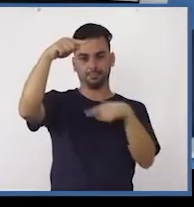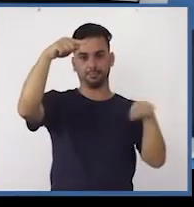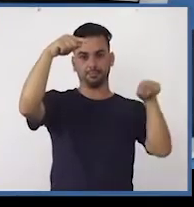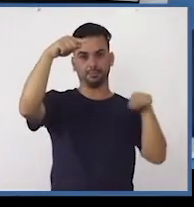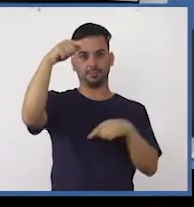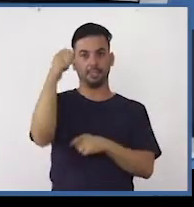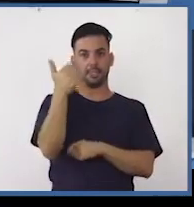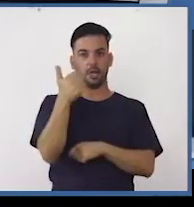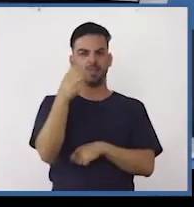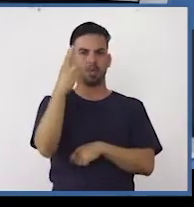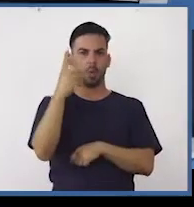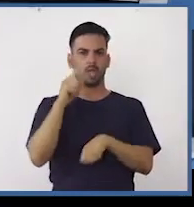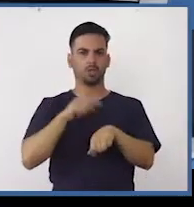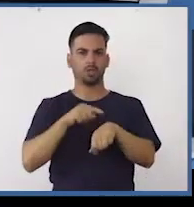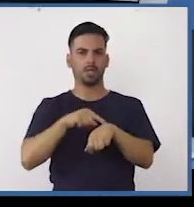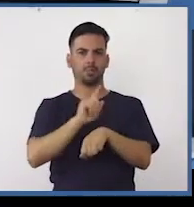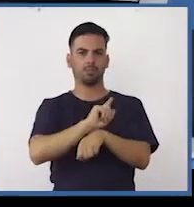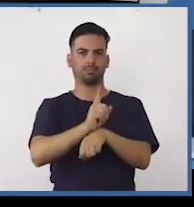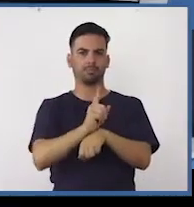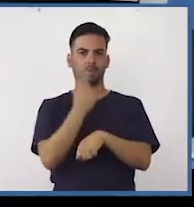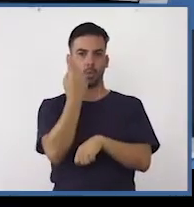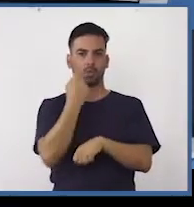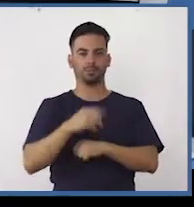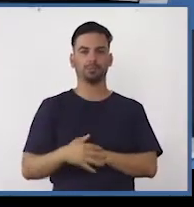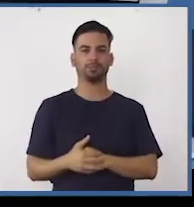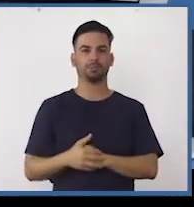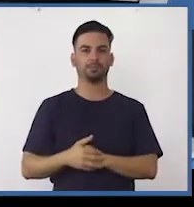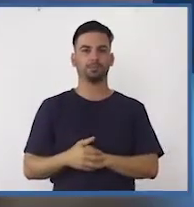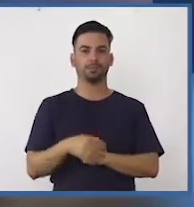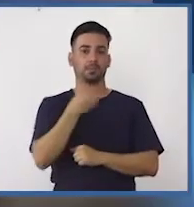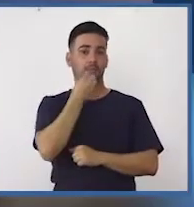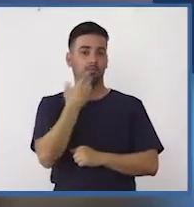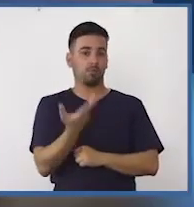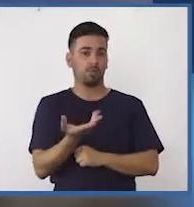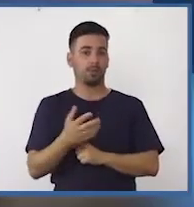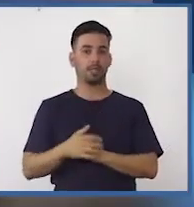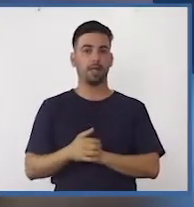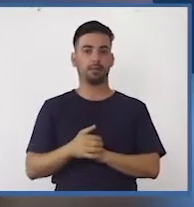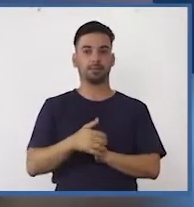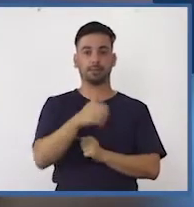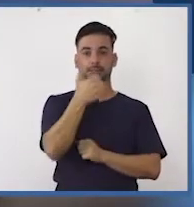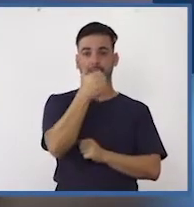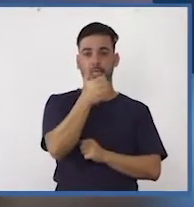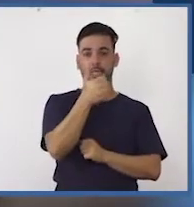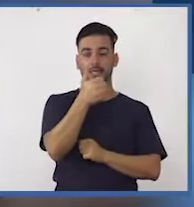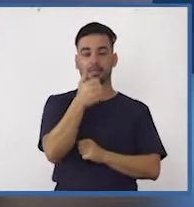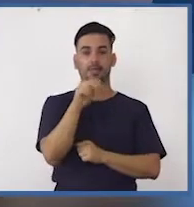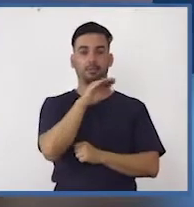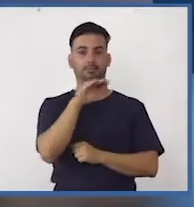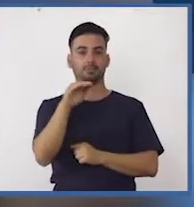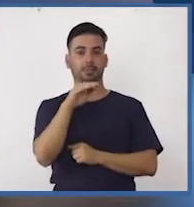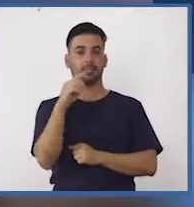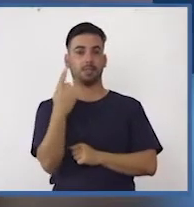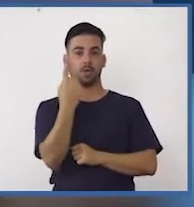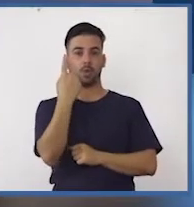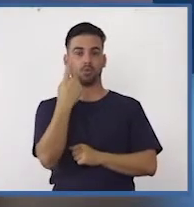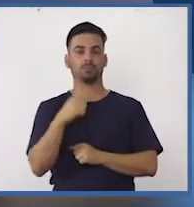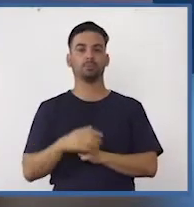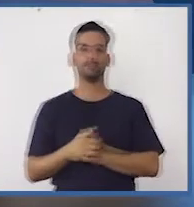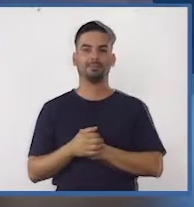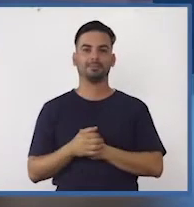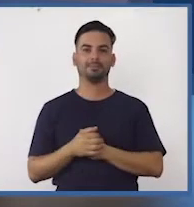cuánto? De un segundo. Por lo tanto, tengo la posibilidad entonces de 10 oscilaciones entre un segundo y va a ser igual a 1 Hz.